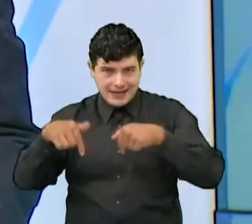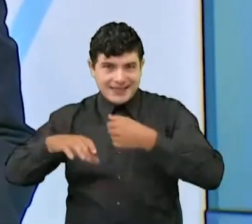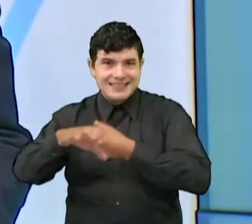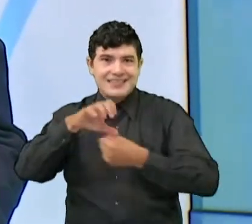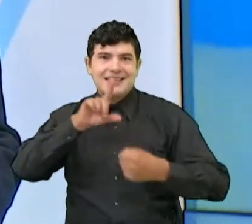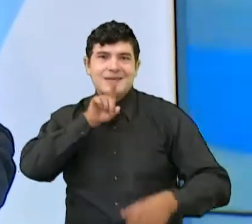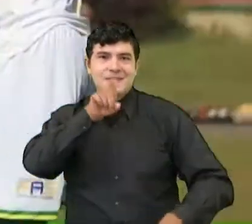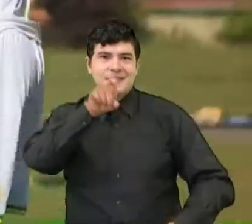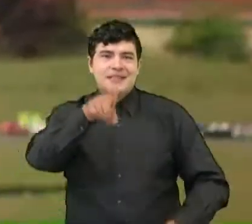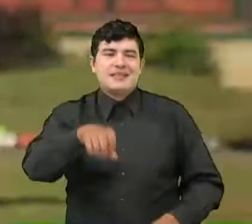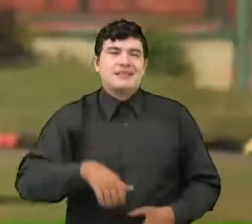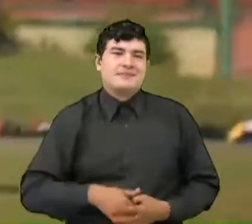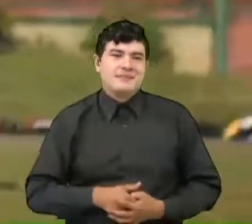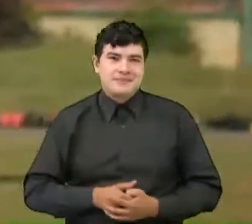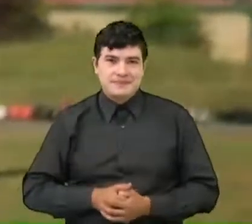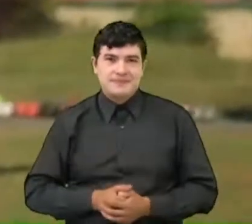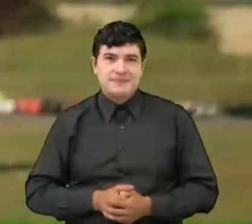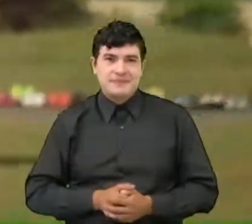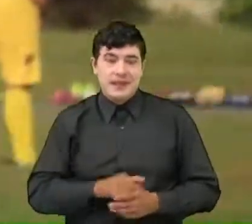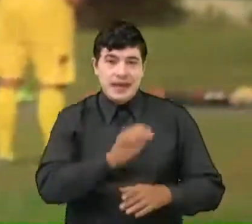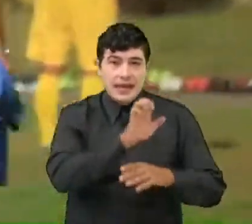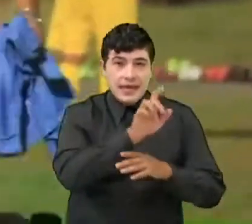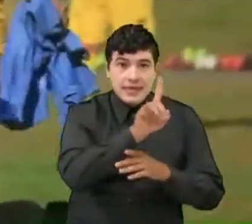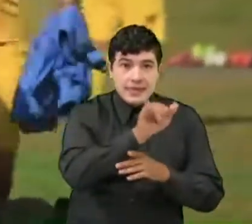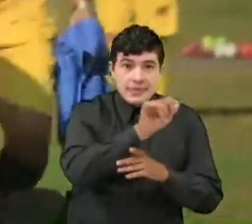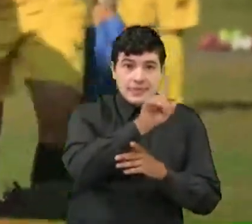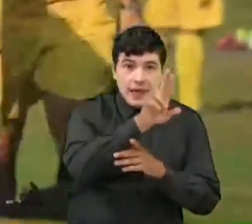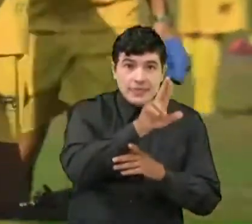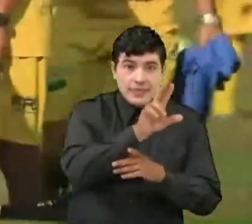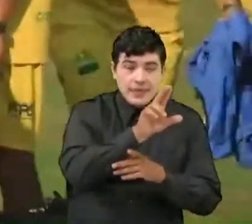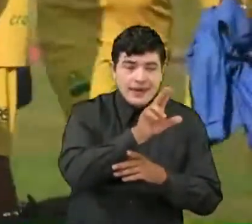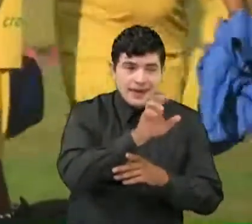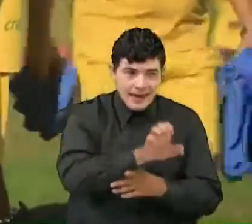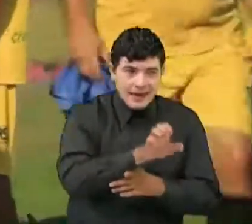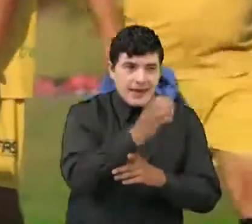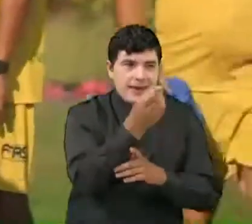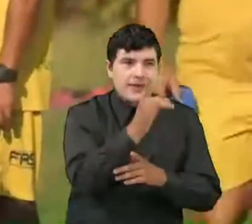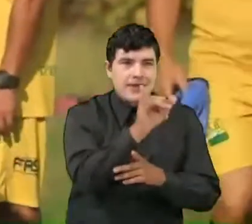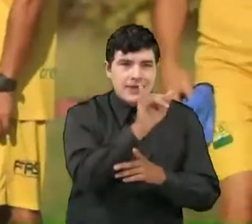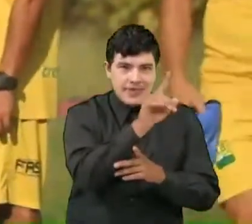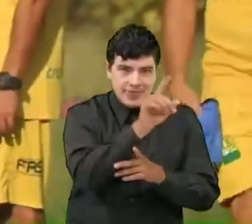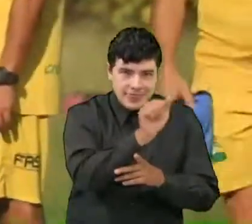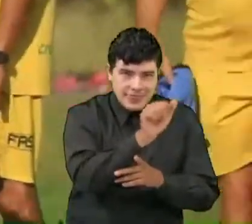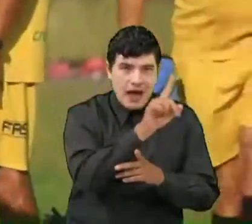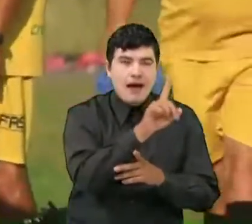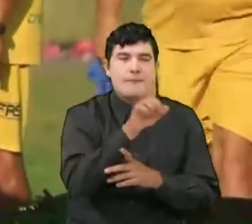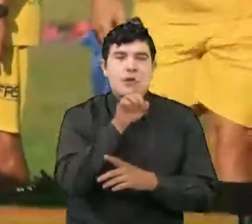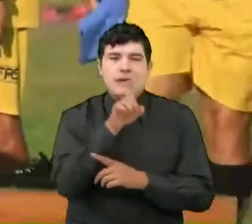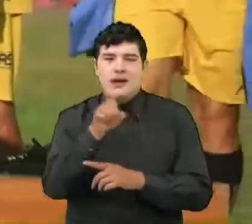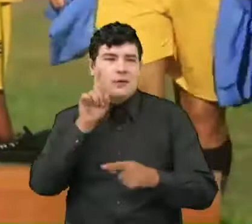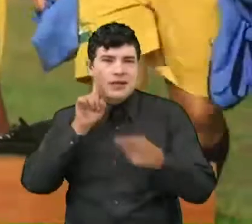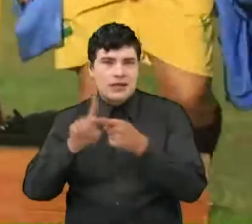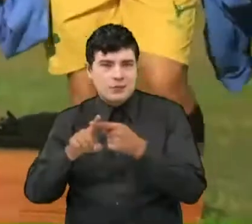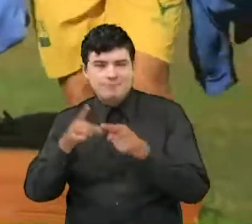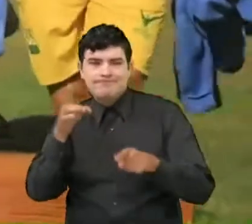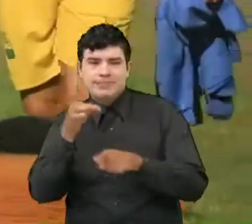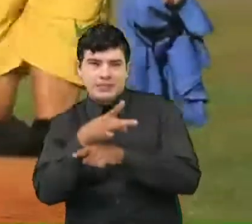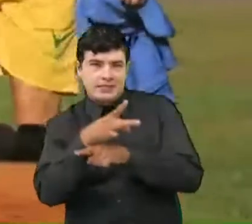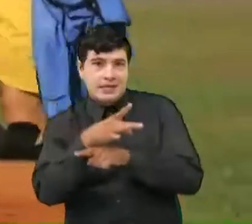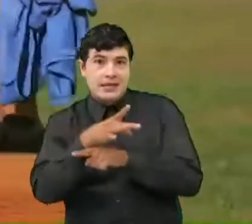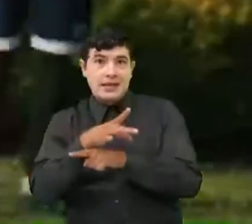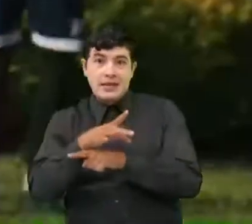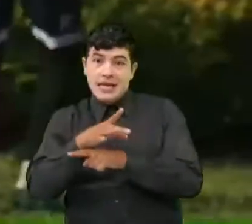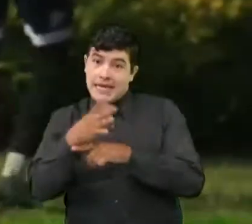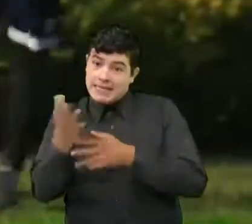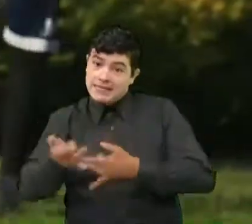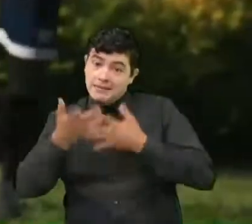López. Ante la Equidad, los Leopardos buscarán la segunda victoria en la liga. La hinchada del onceno santandereano tiene las esperanzas